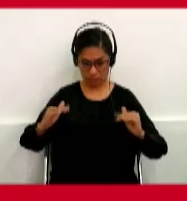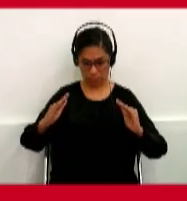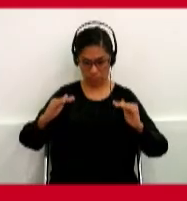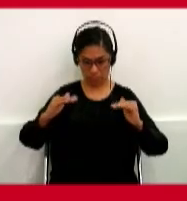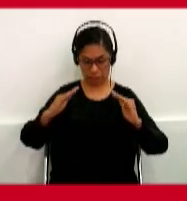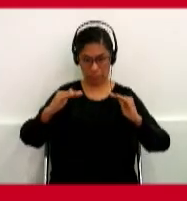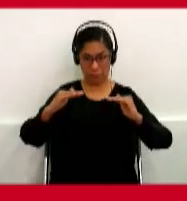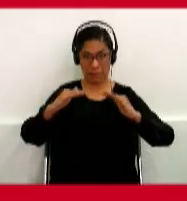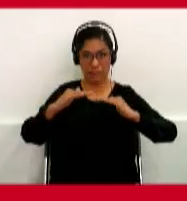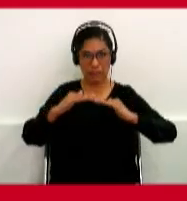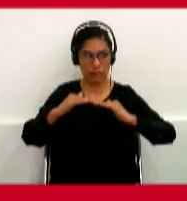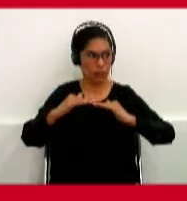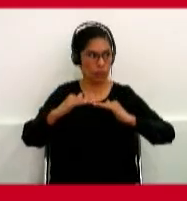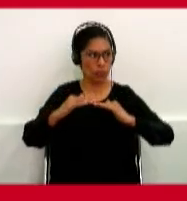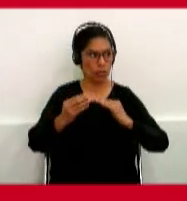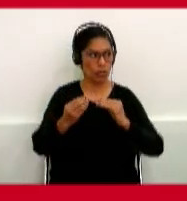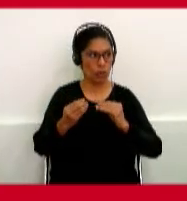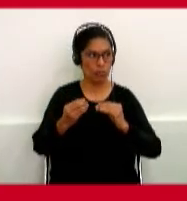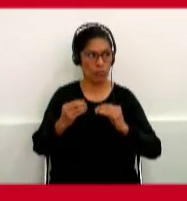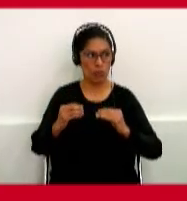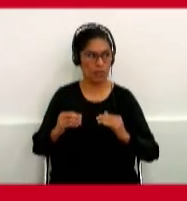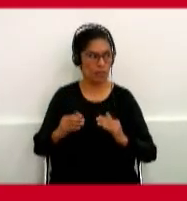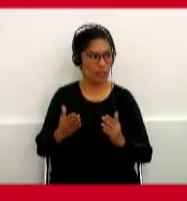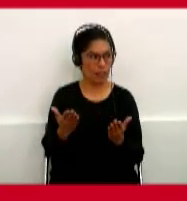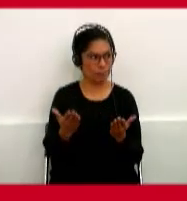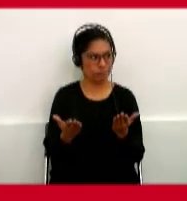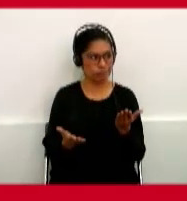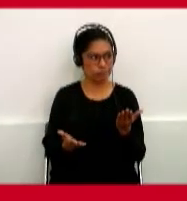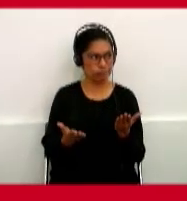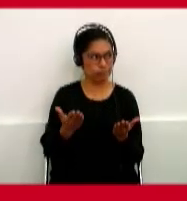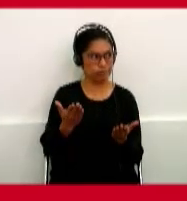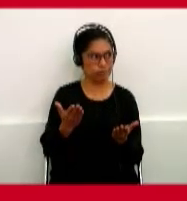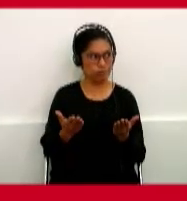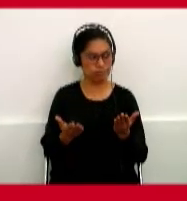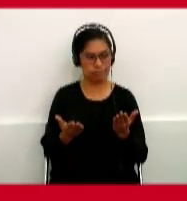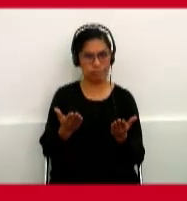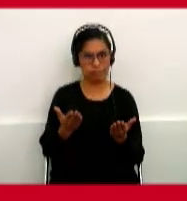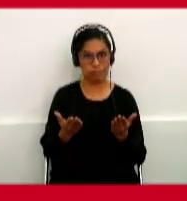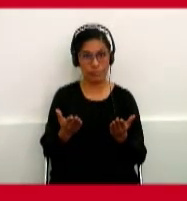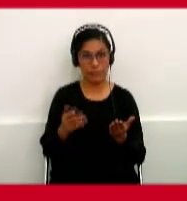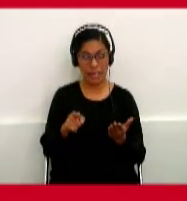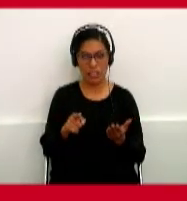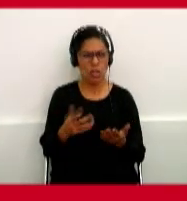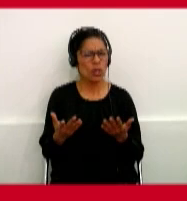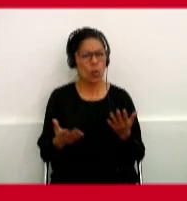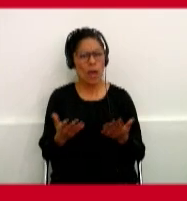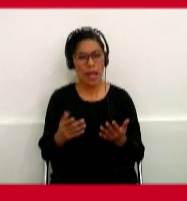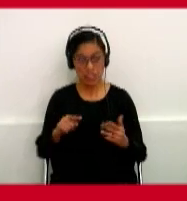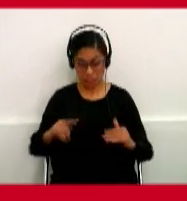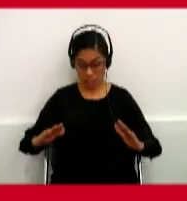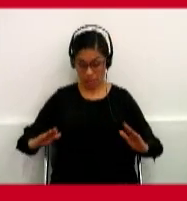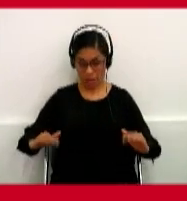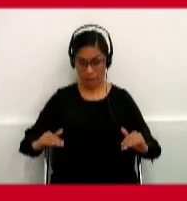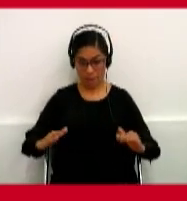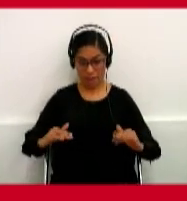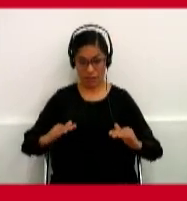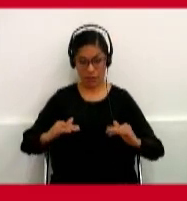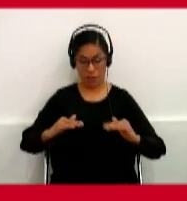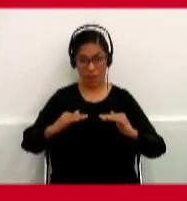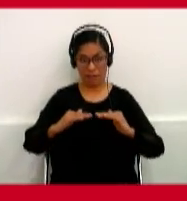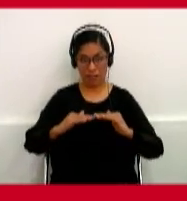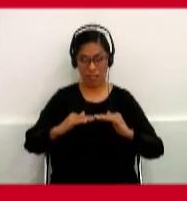lo que se hace con el método de equilibrio límite es simplemente lo que hace es generar superficies de falla, como lo